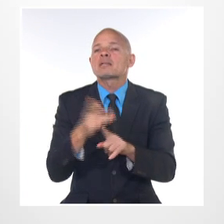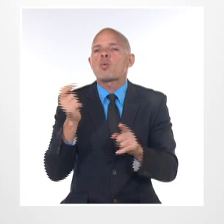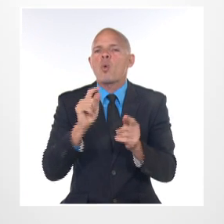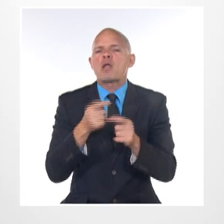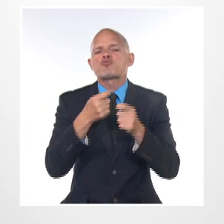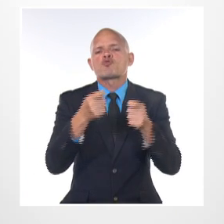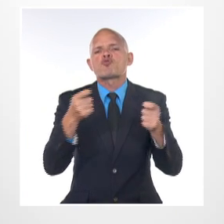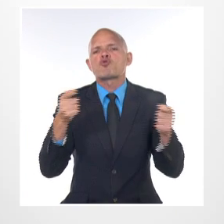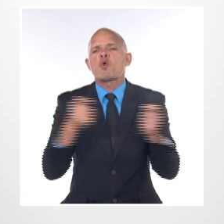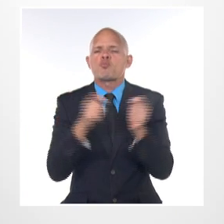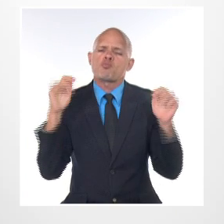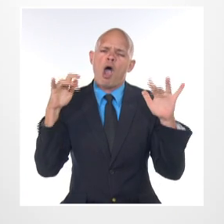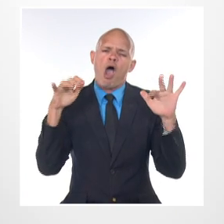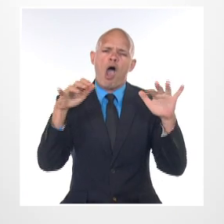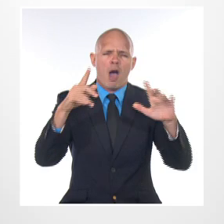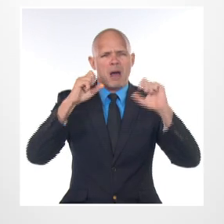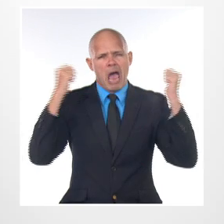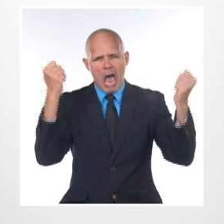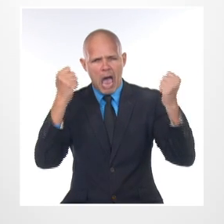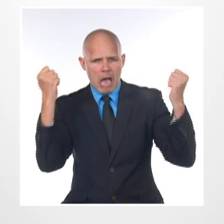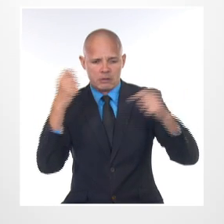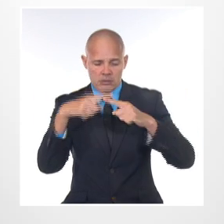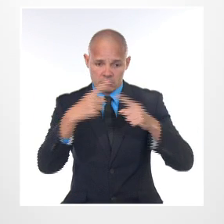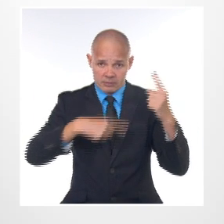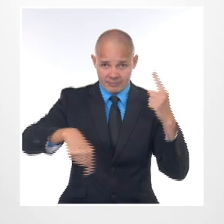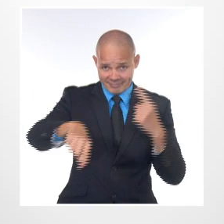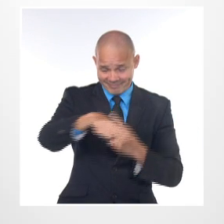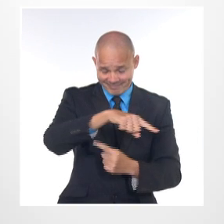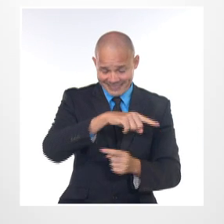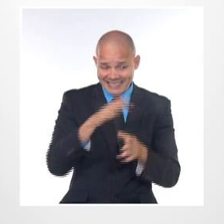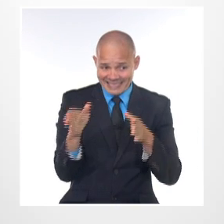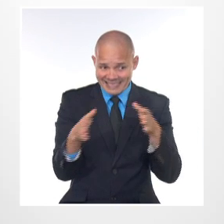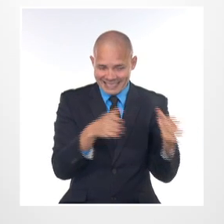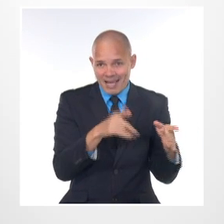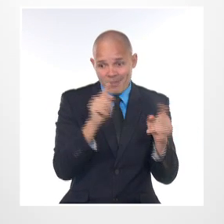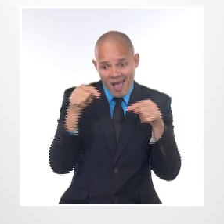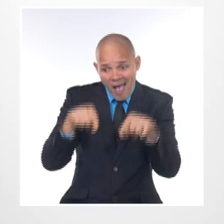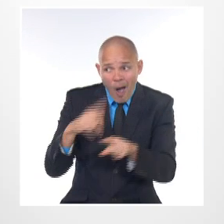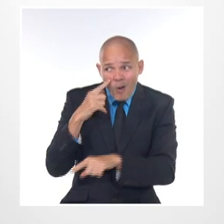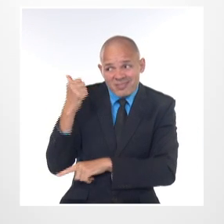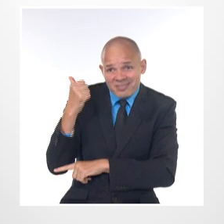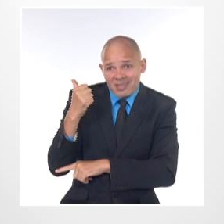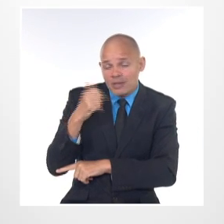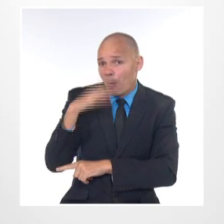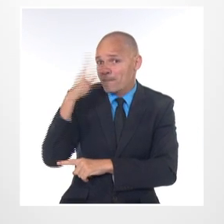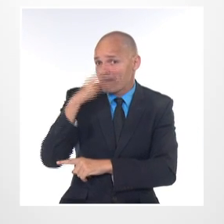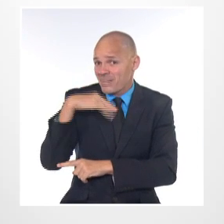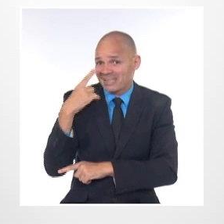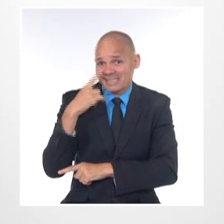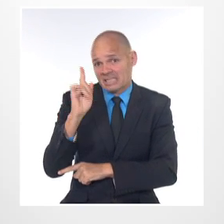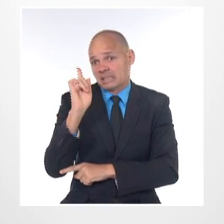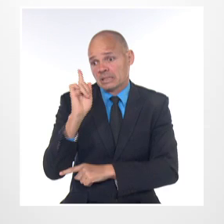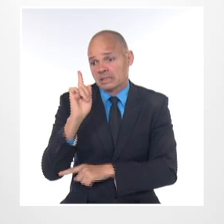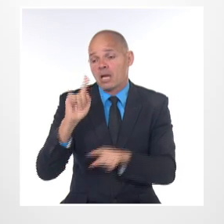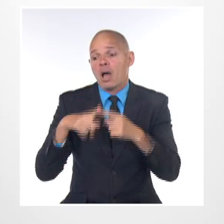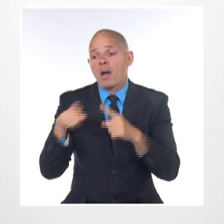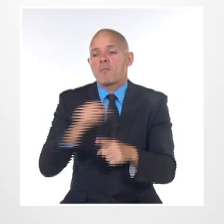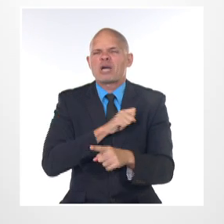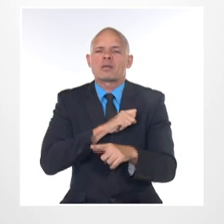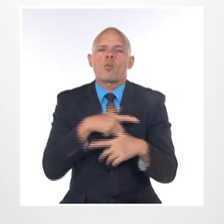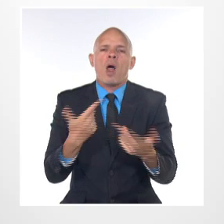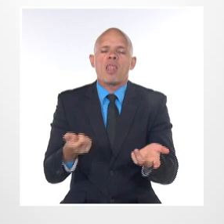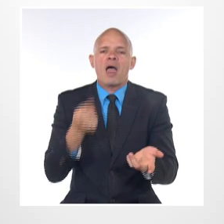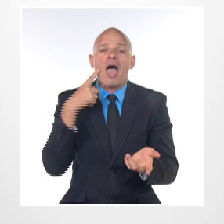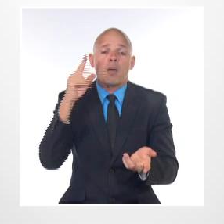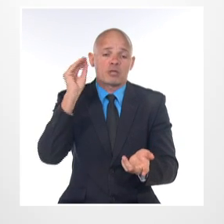es subvertir el orden, subvertir nuestro Estado de Derecho y Justicia Social, para poder entonces ellos cumplir con los fines que quieren de colonizar